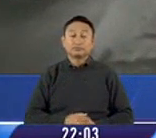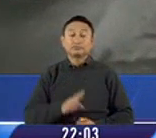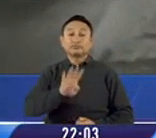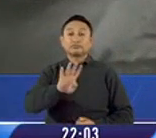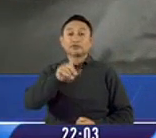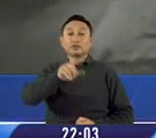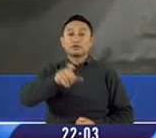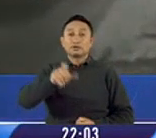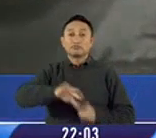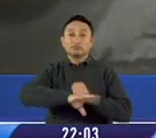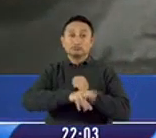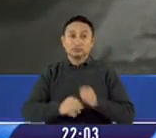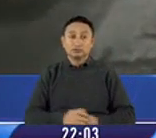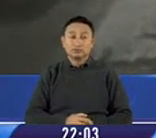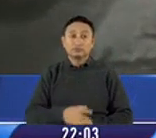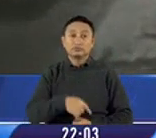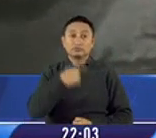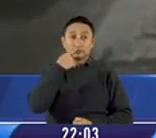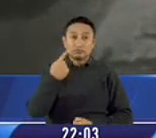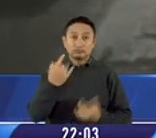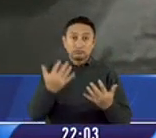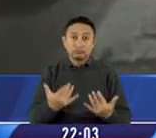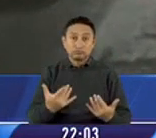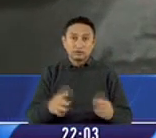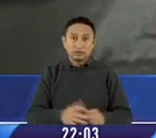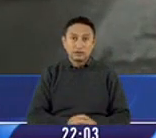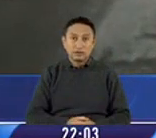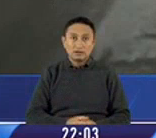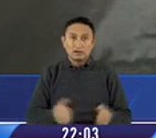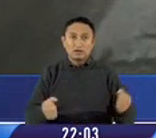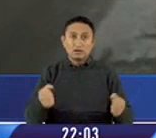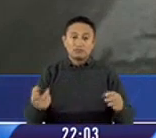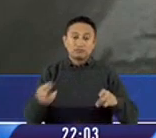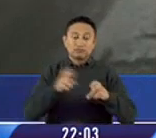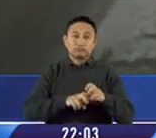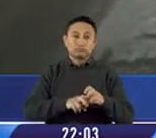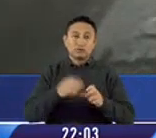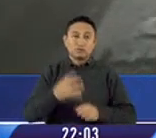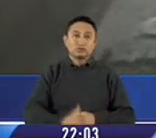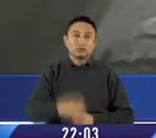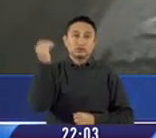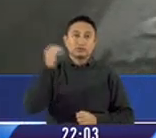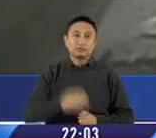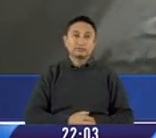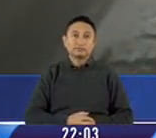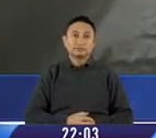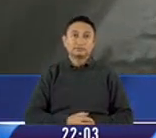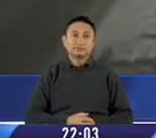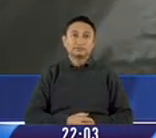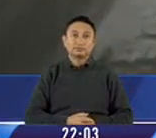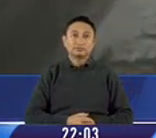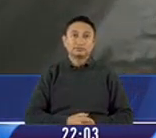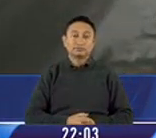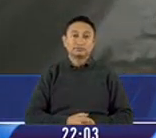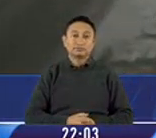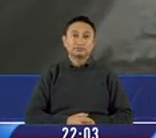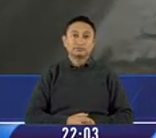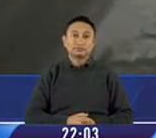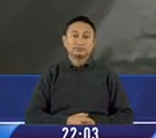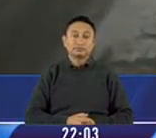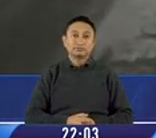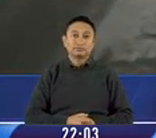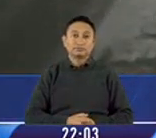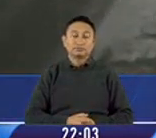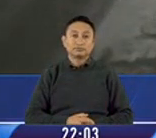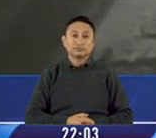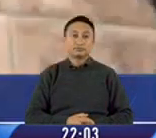los delincuentes. El conductor les esperaba con el motor encendido y con las cosas que les despojaron a las víctimas, abordaron el auto